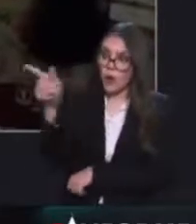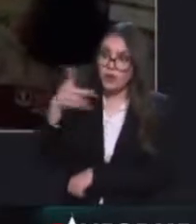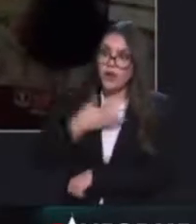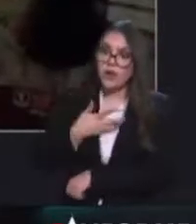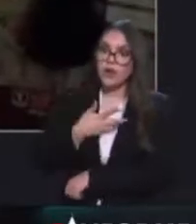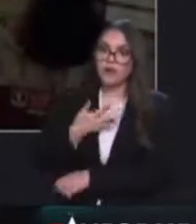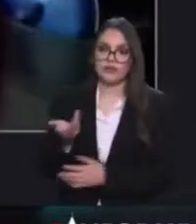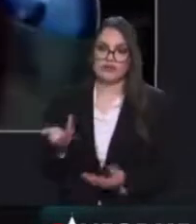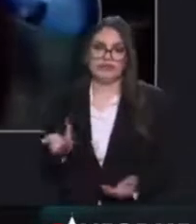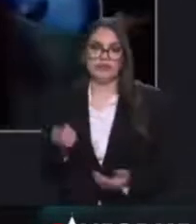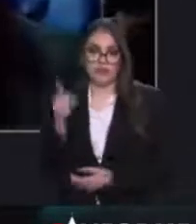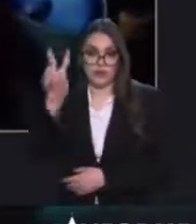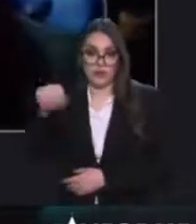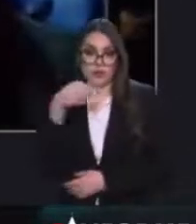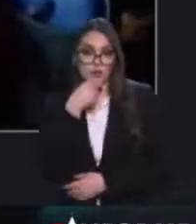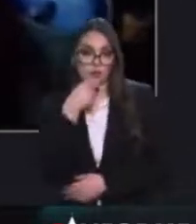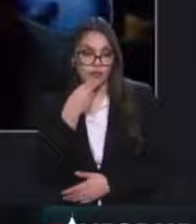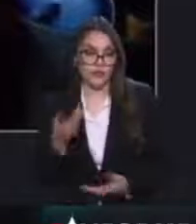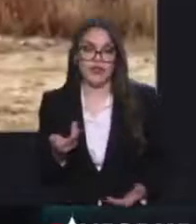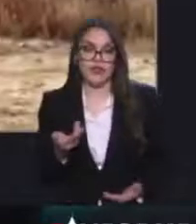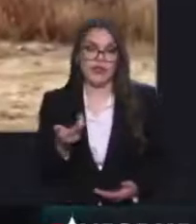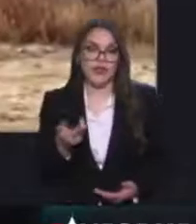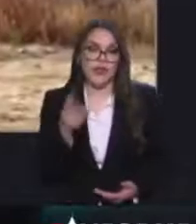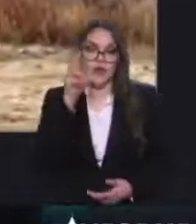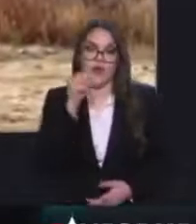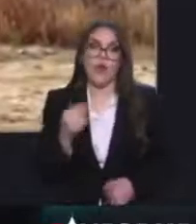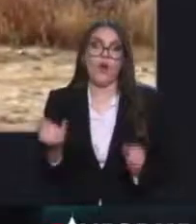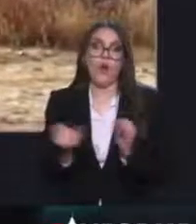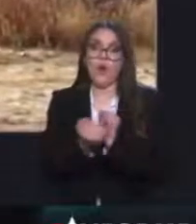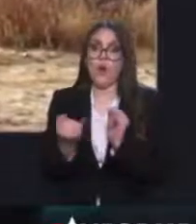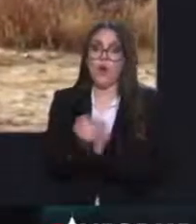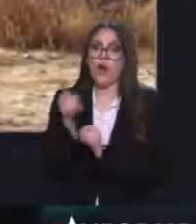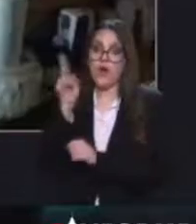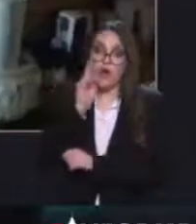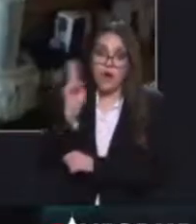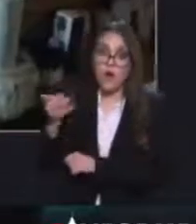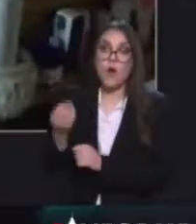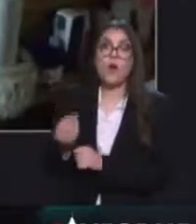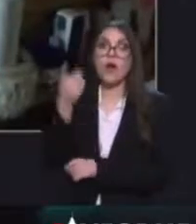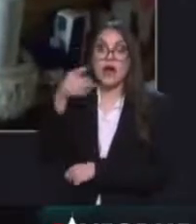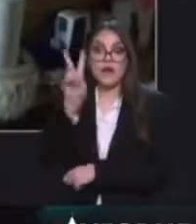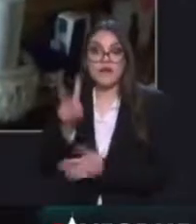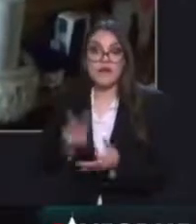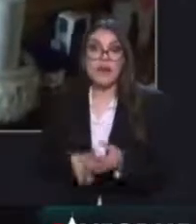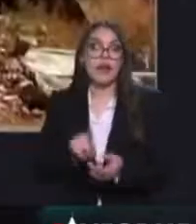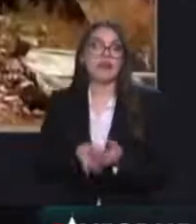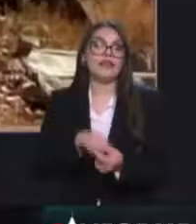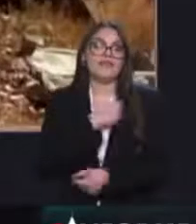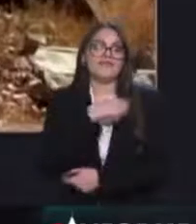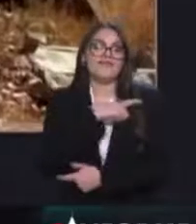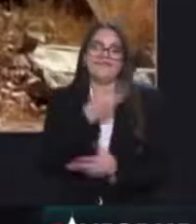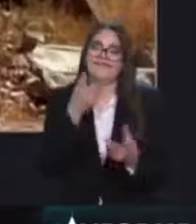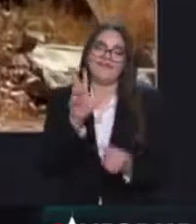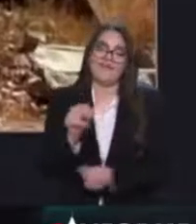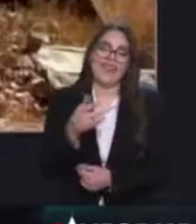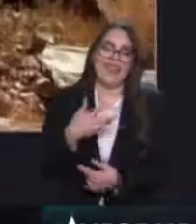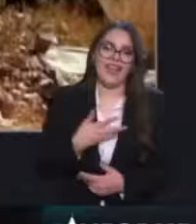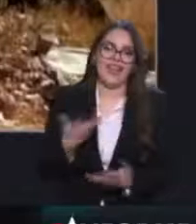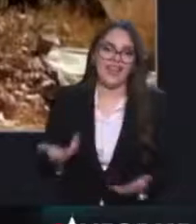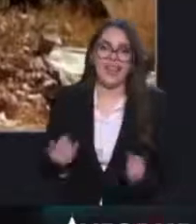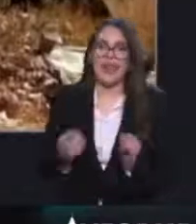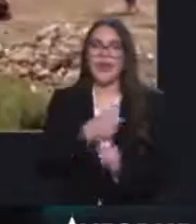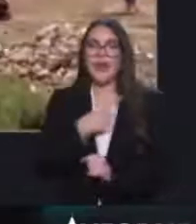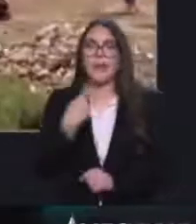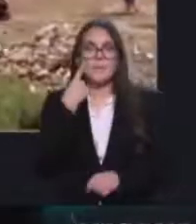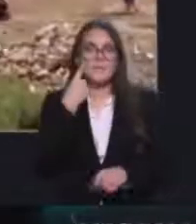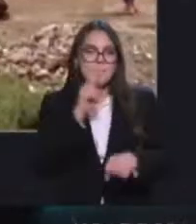pues quiere decir que realmente lo utilices, y mucho menos quiere decir que realmente te esté midiendo tu estado de salud real, ¿no? Entonces ahí hay que tener como cuidado en